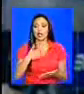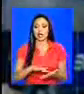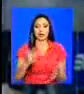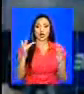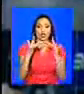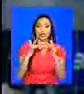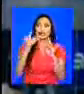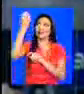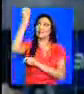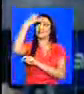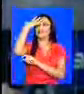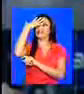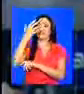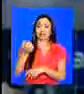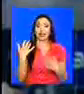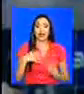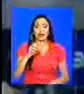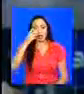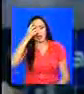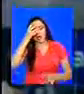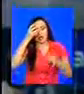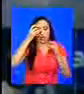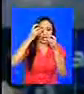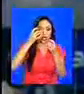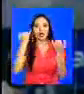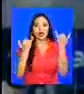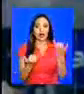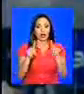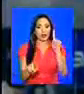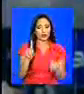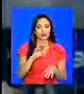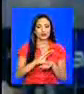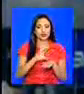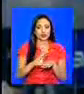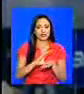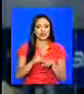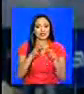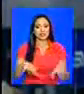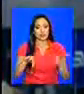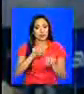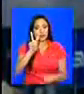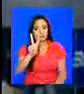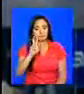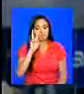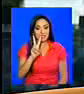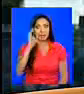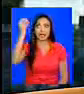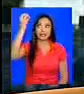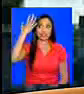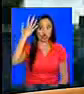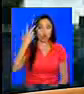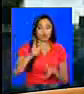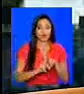sol, podemos padecer de insolación. Así que hoy vamos a darle algunos consejitos que usted debe tomar muy en cuenta a la hora de salir. Y para